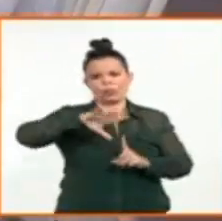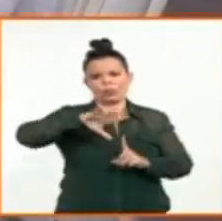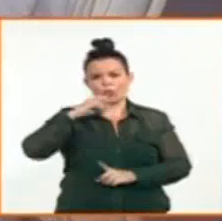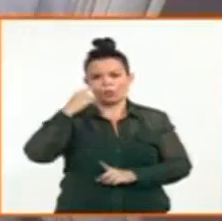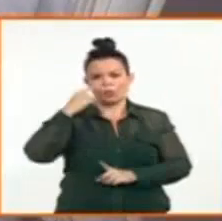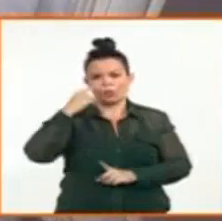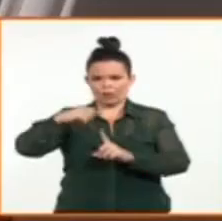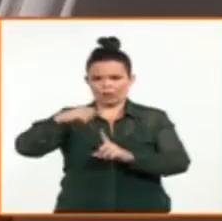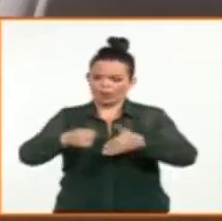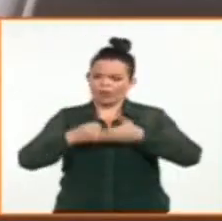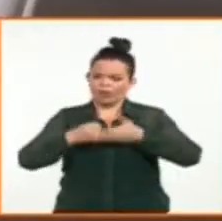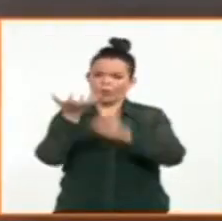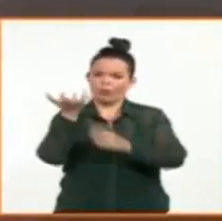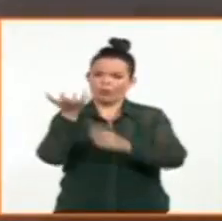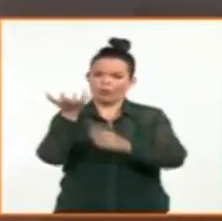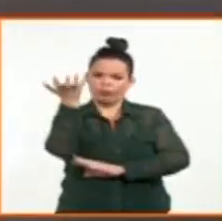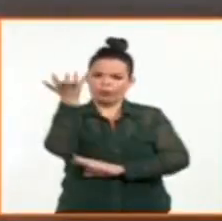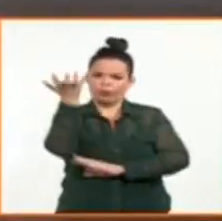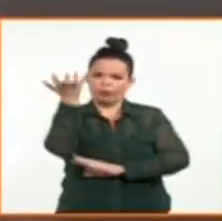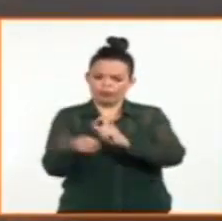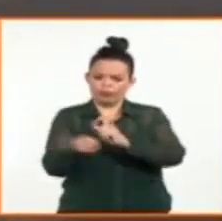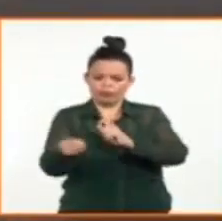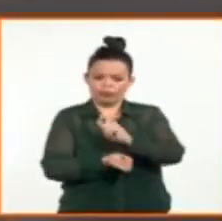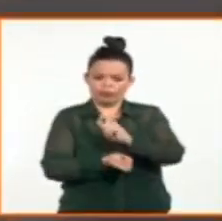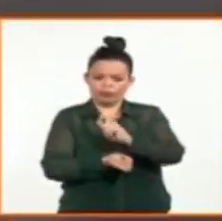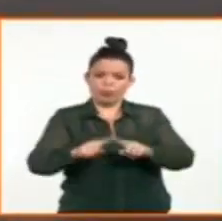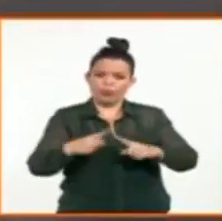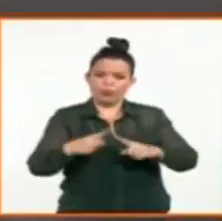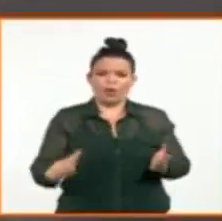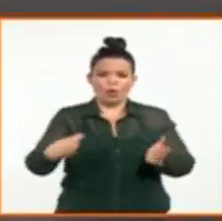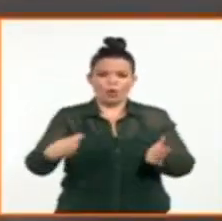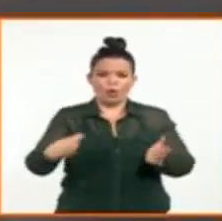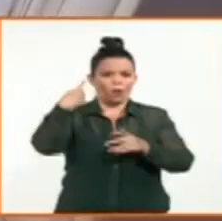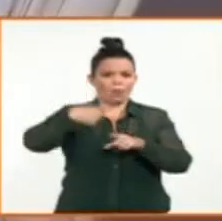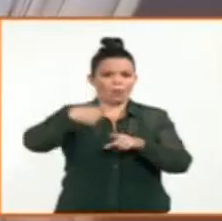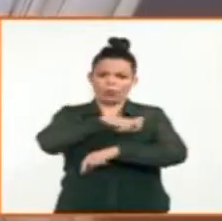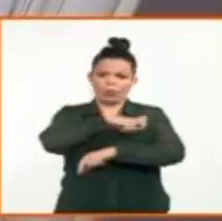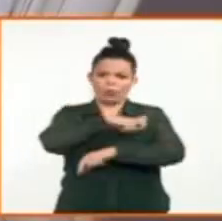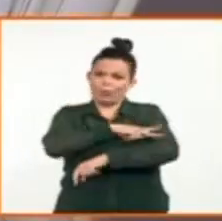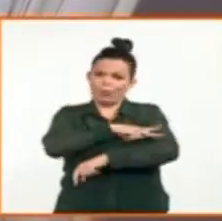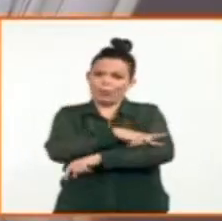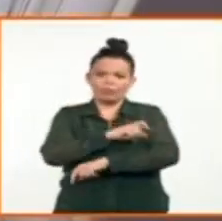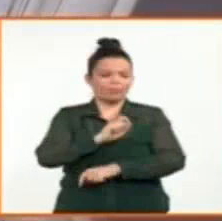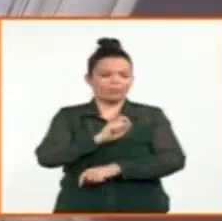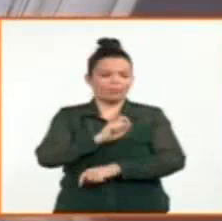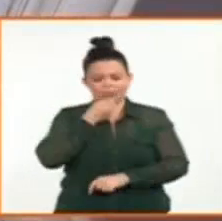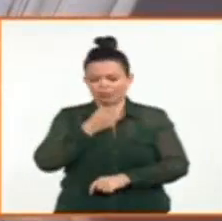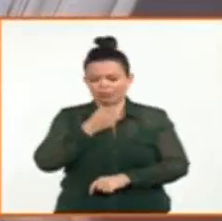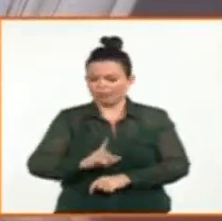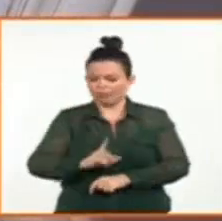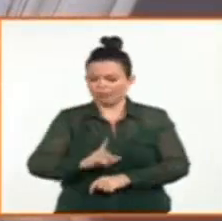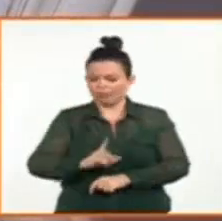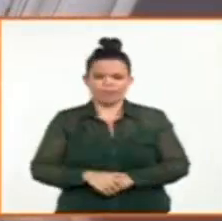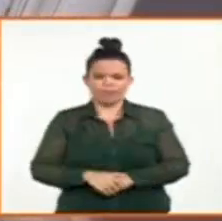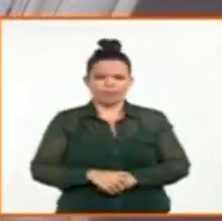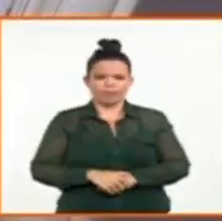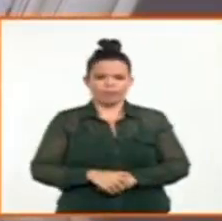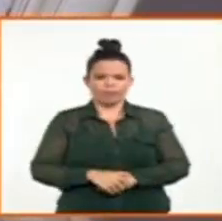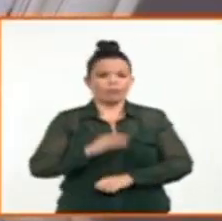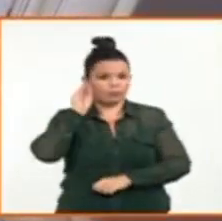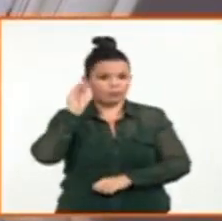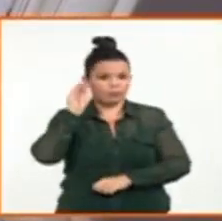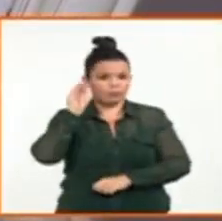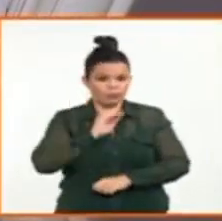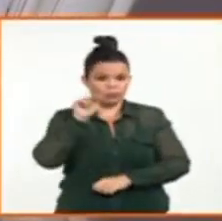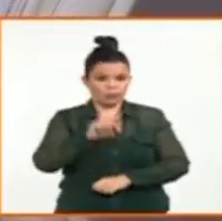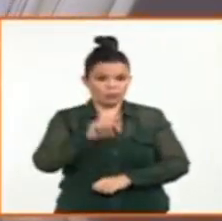medio de las dificultades que tiene el país para comprar fertilizantes en el exterior. El grupo de la industria sideromecánica, las producciones fundamentales estuvieron dirigidas a la